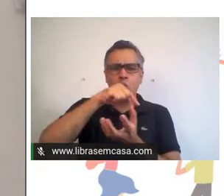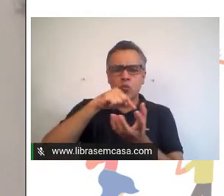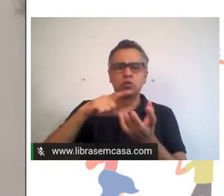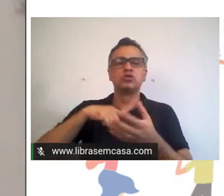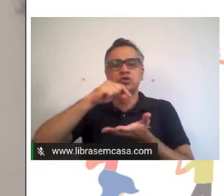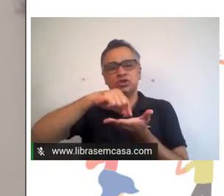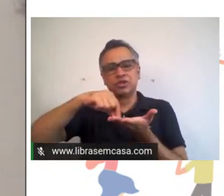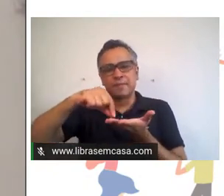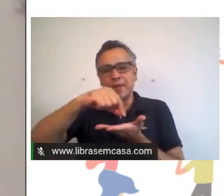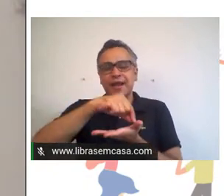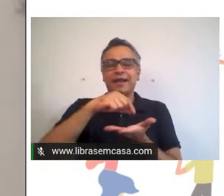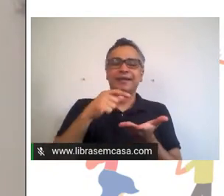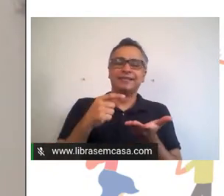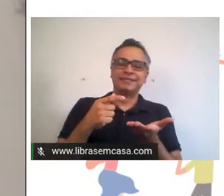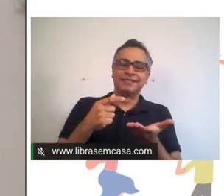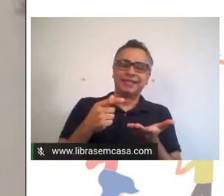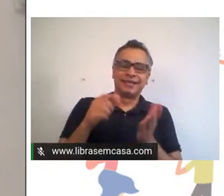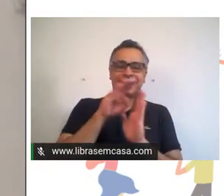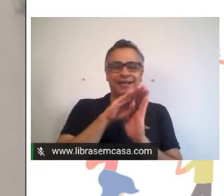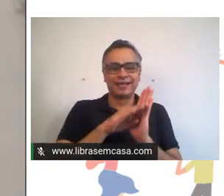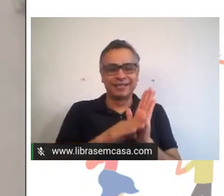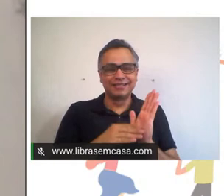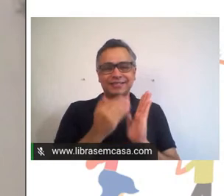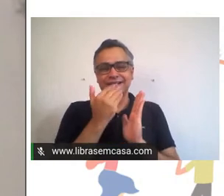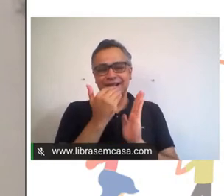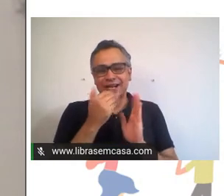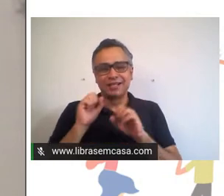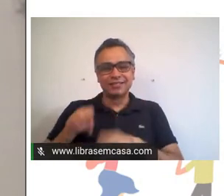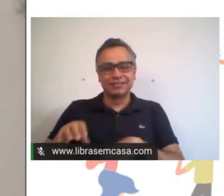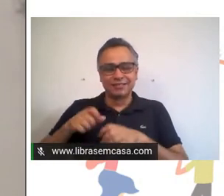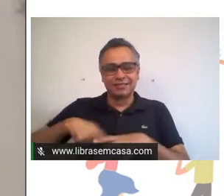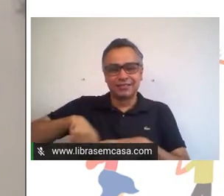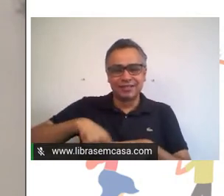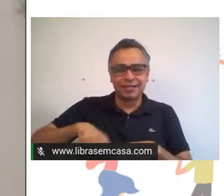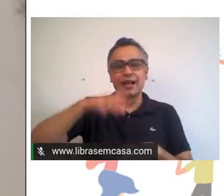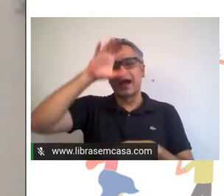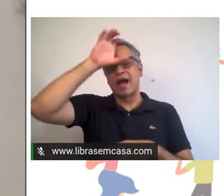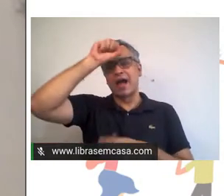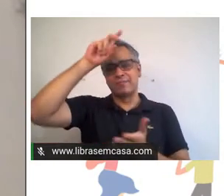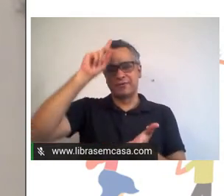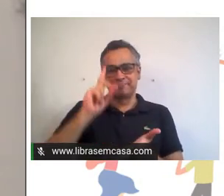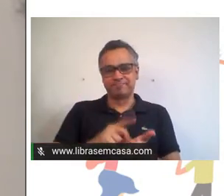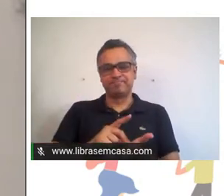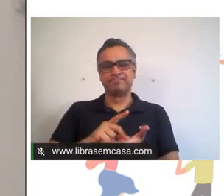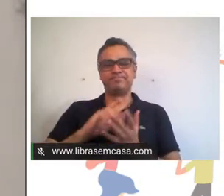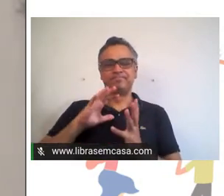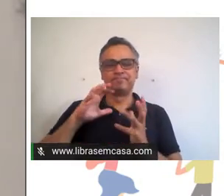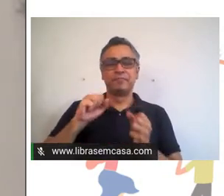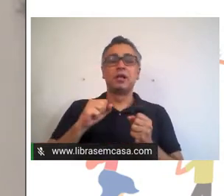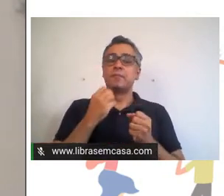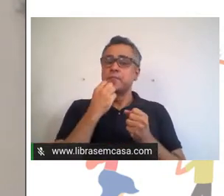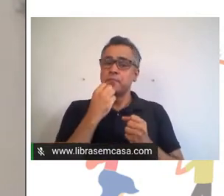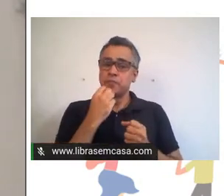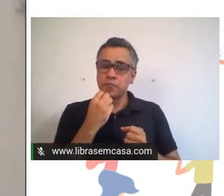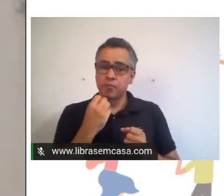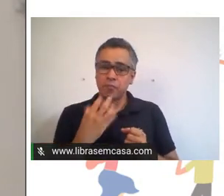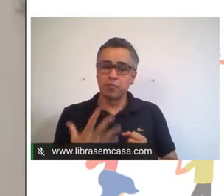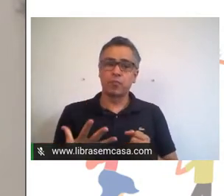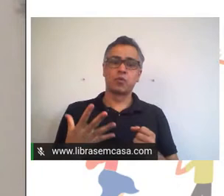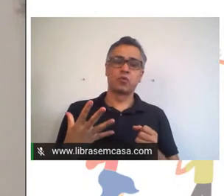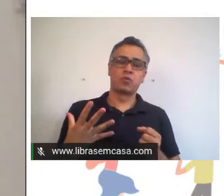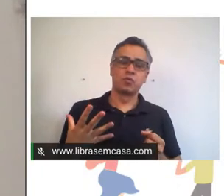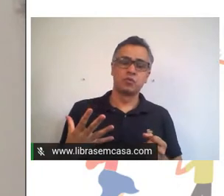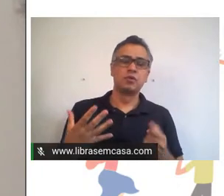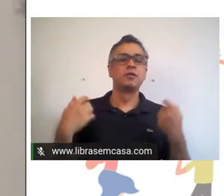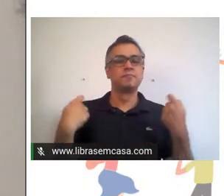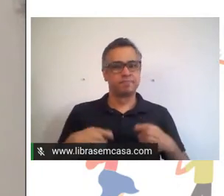recetas, se puede entender y aprender en su verdadera dimensión. Entonces, bueno, no contar con esa, con